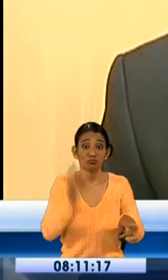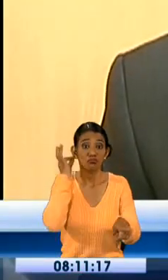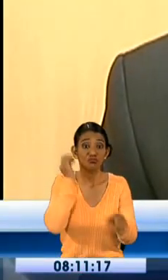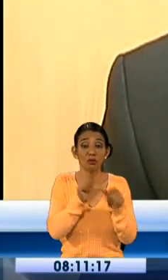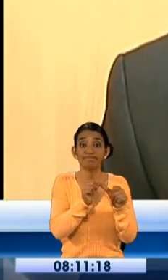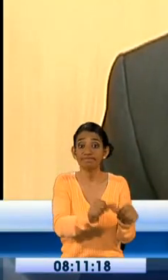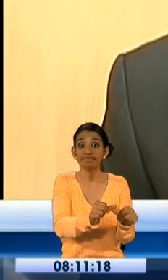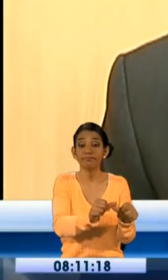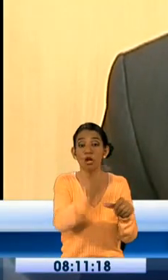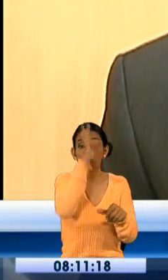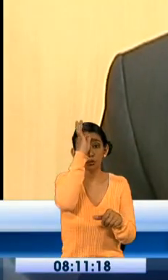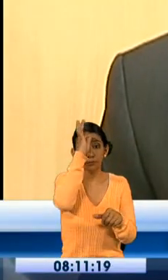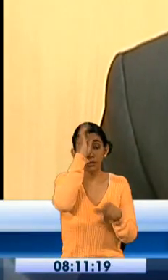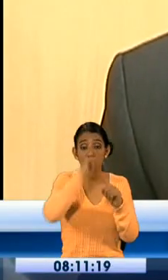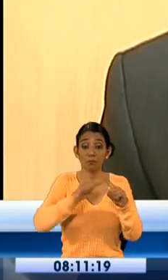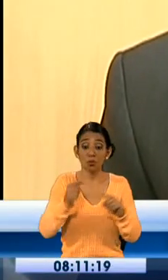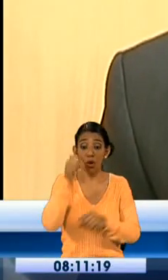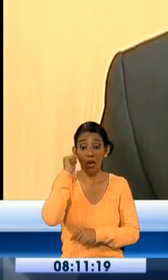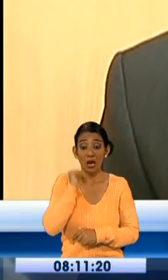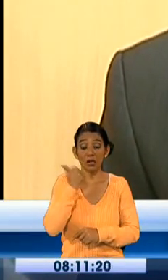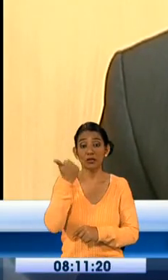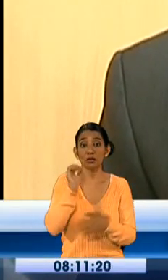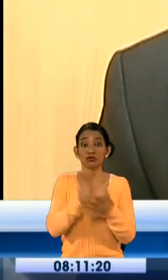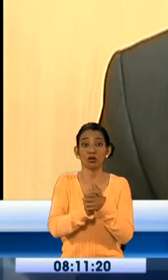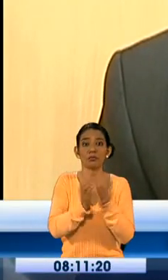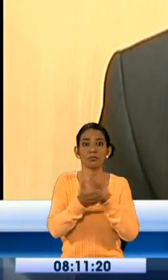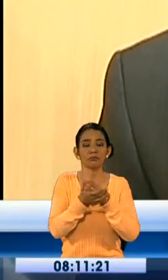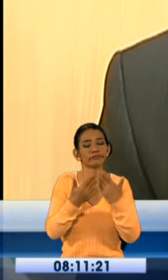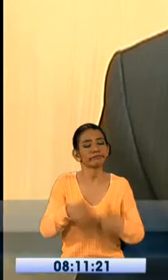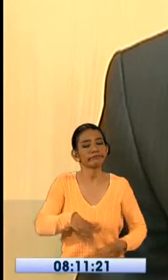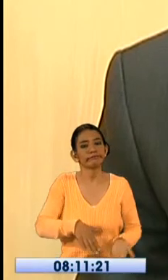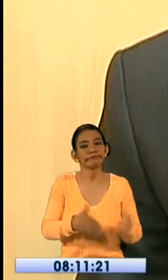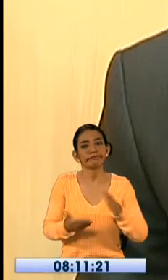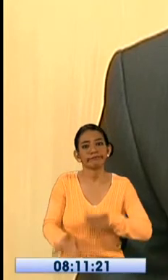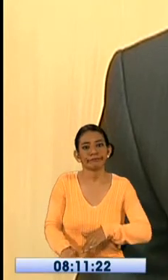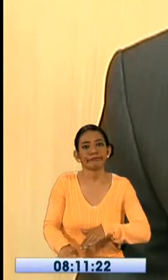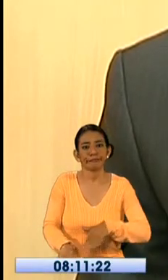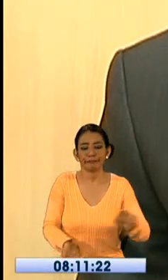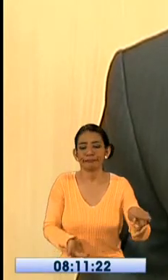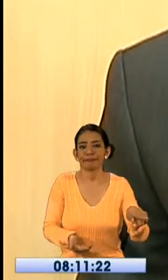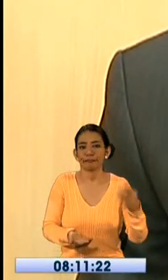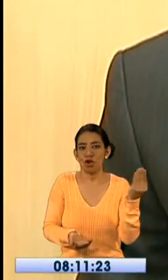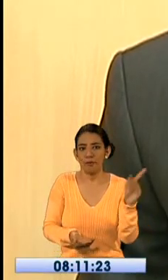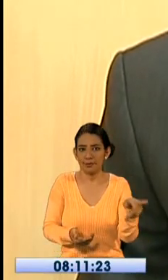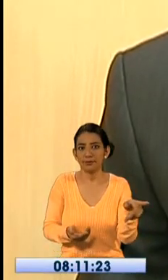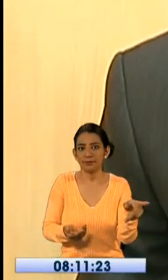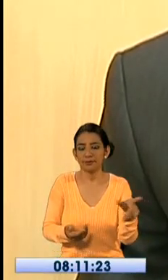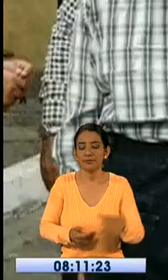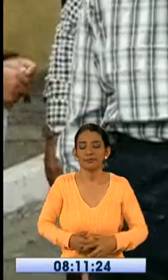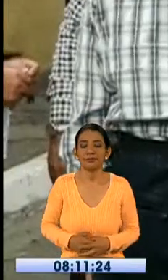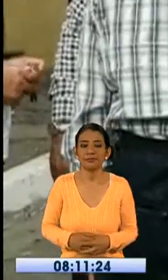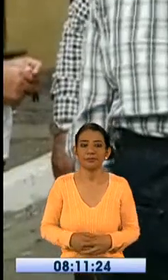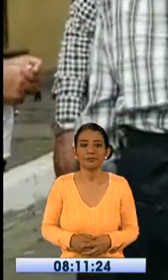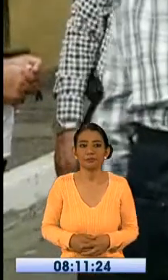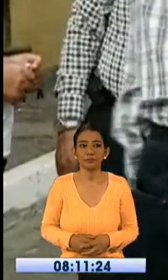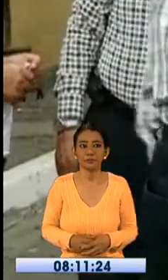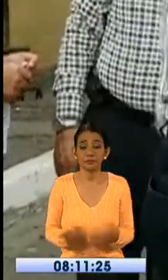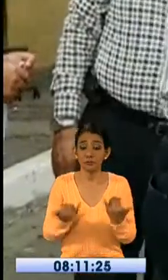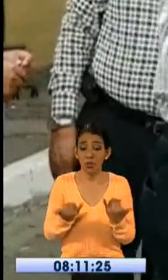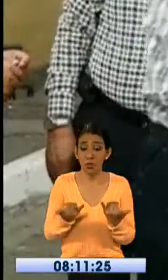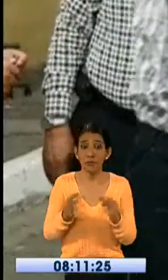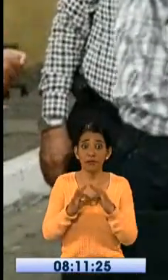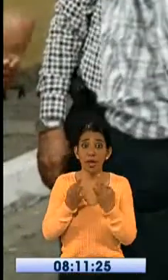de ayer, 10 de noviembre, falleció la mencionada ciudadana, según dice la denunciante. Ahora los